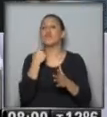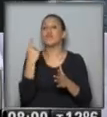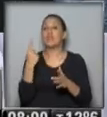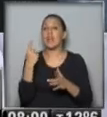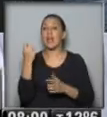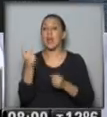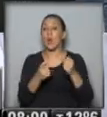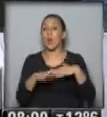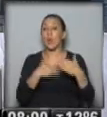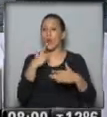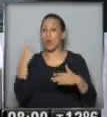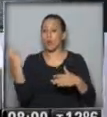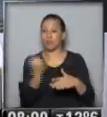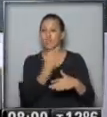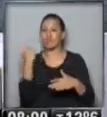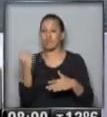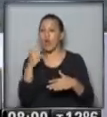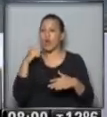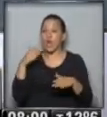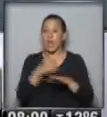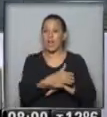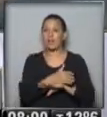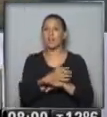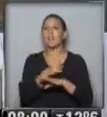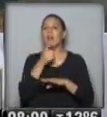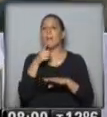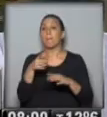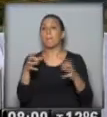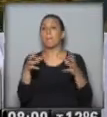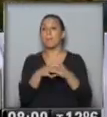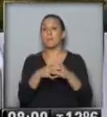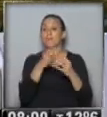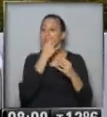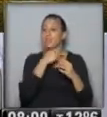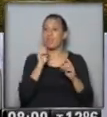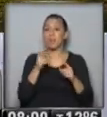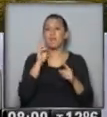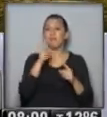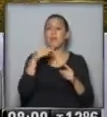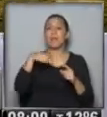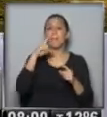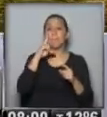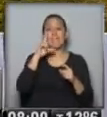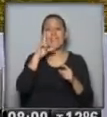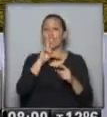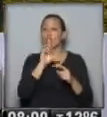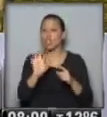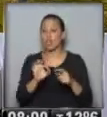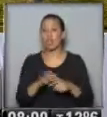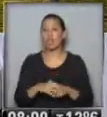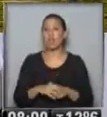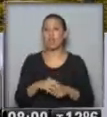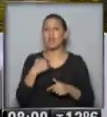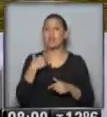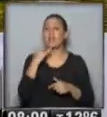jugadores como pueden observar integrantes del cuerpo técnico y demás hemos podido observarla de gabriel milito a quien le fue